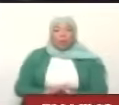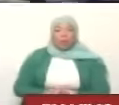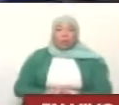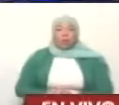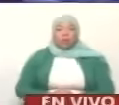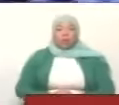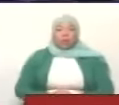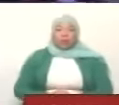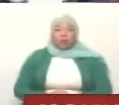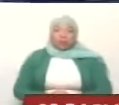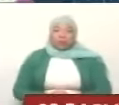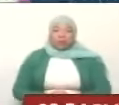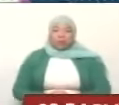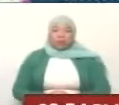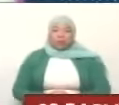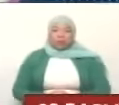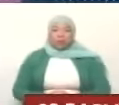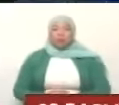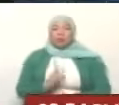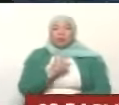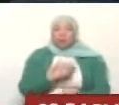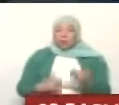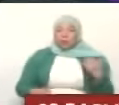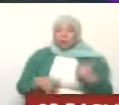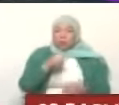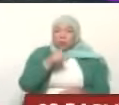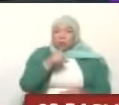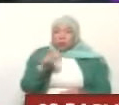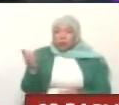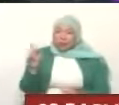presidente, buenas noches. Me estaba respirando en la nuca aquí a Suso.